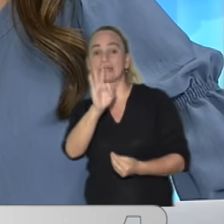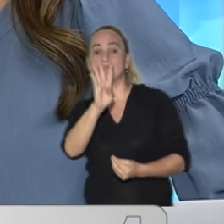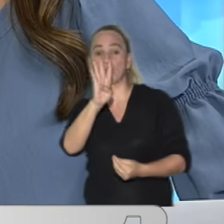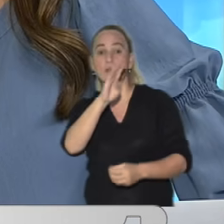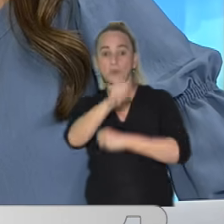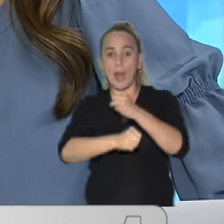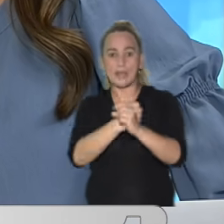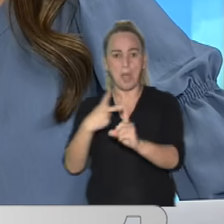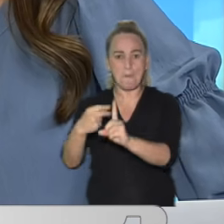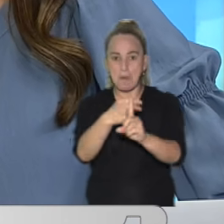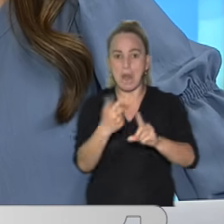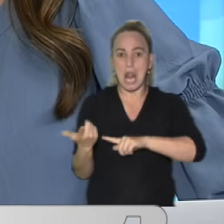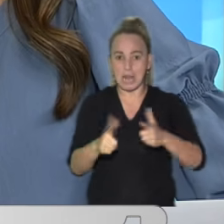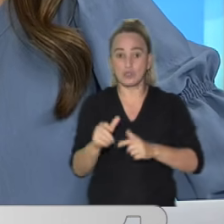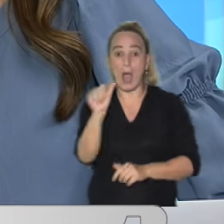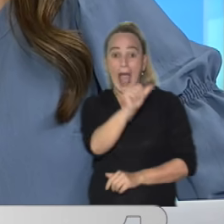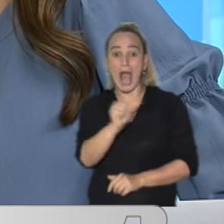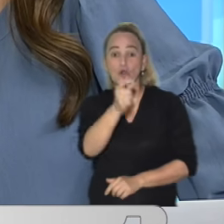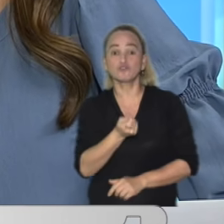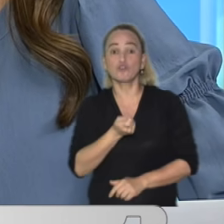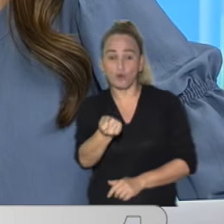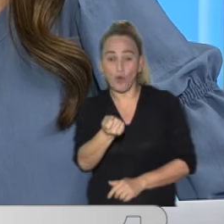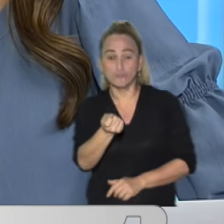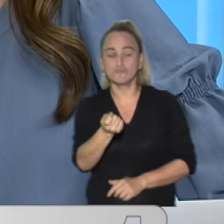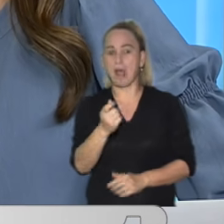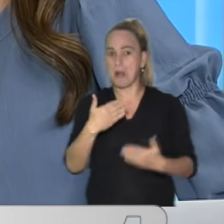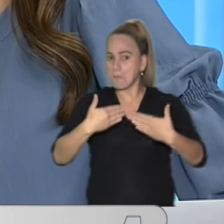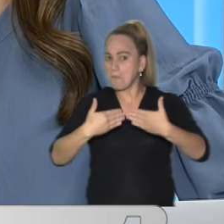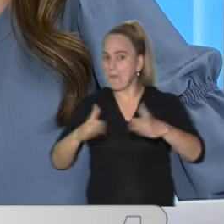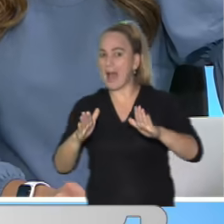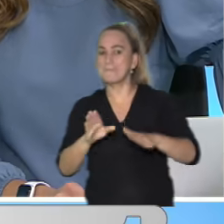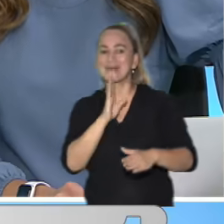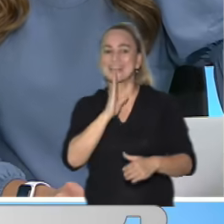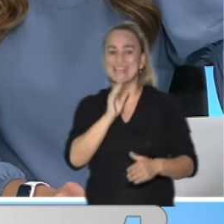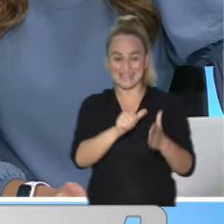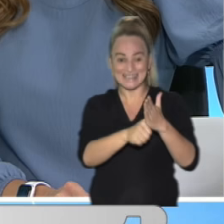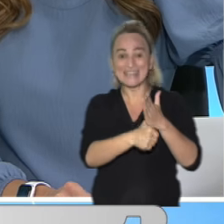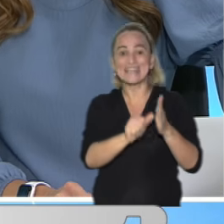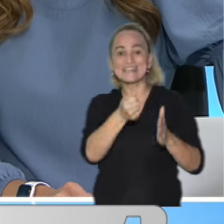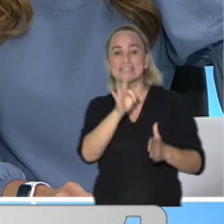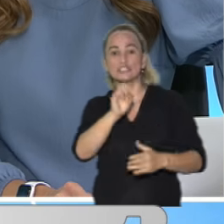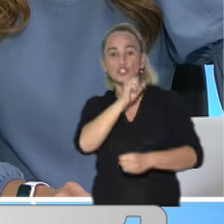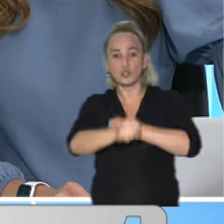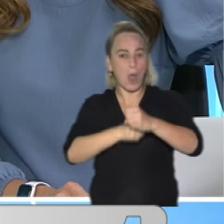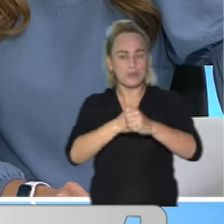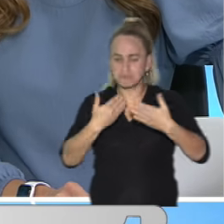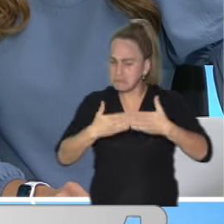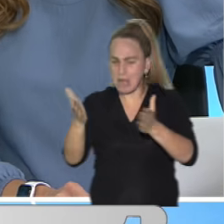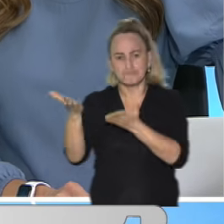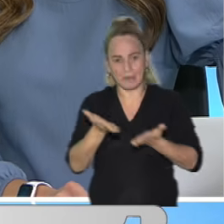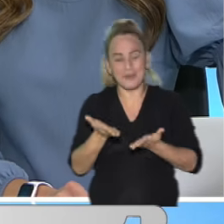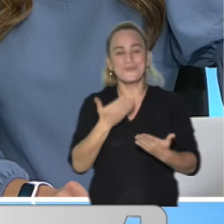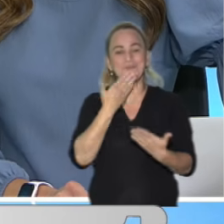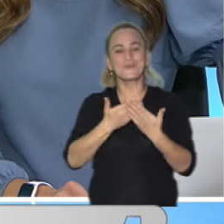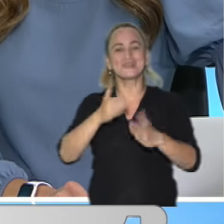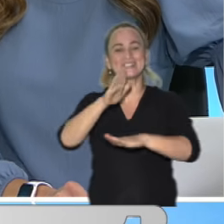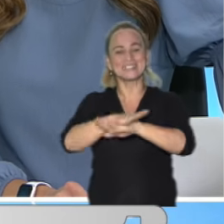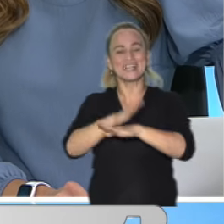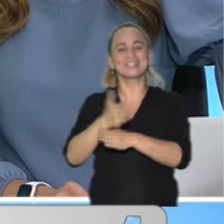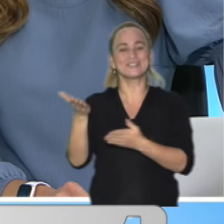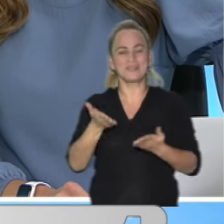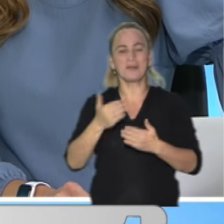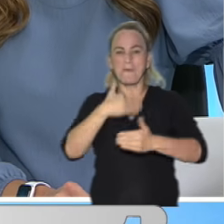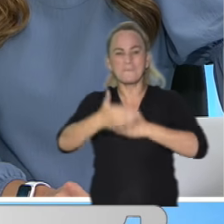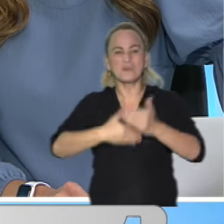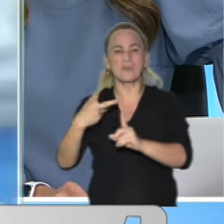y los 34 años. Para agosto se tiene previsto que inicie el proceso para mayores de 18 años. Luisa Fernández, buenas tardes. ¿Cómo arrancó